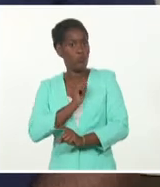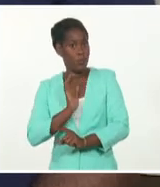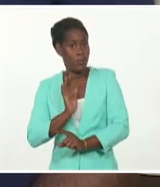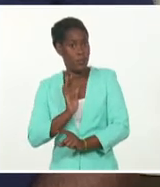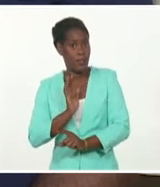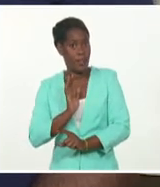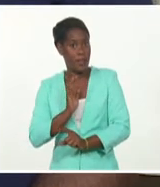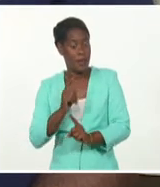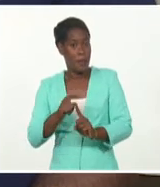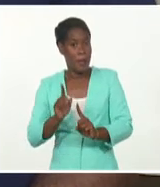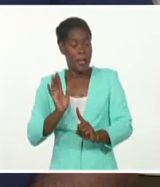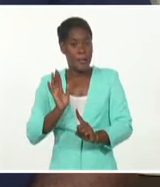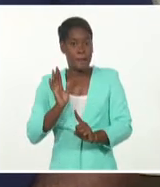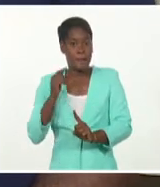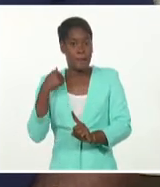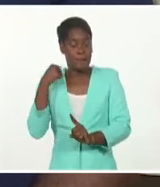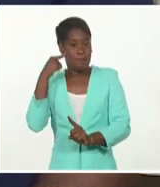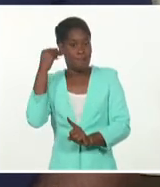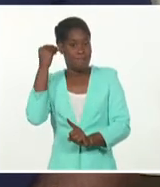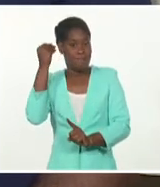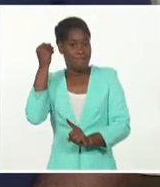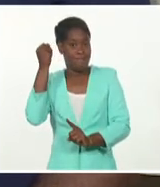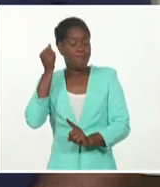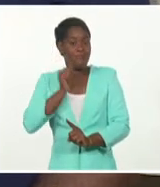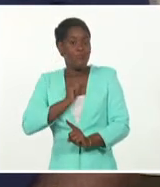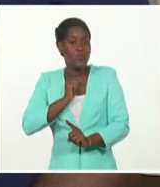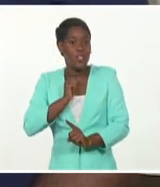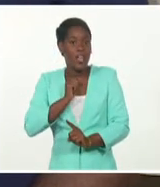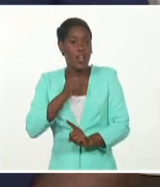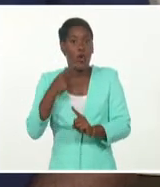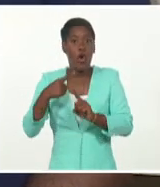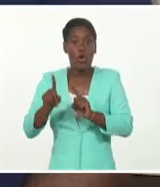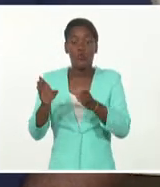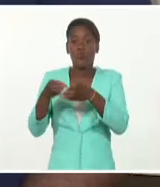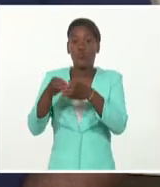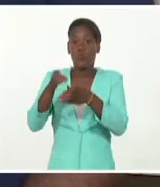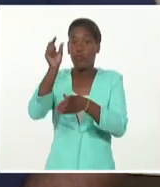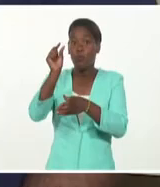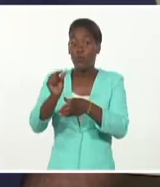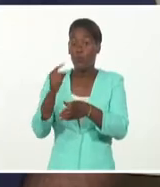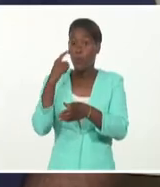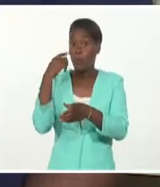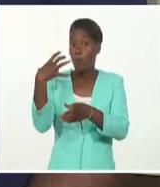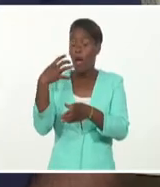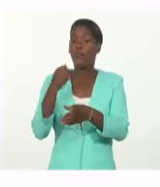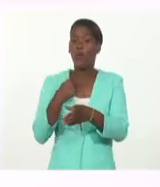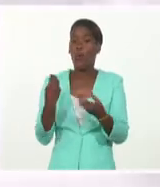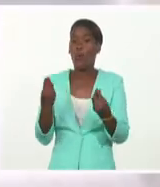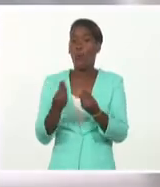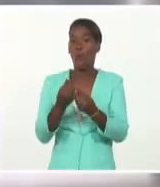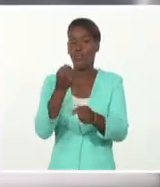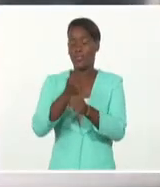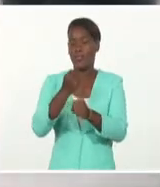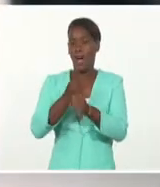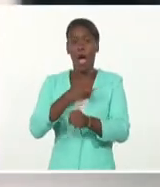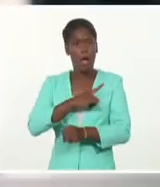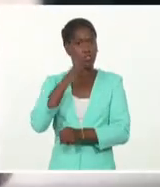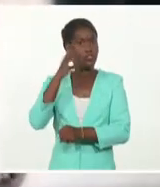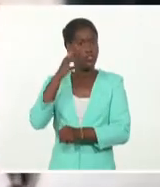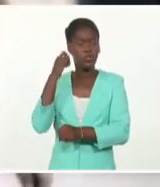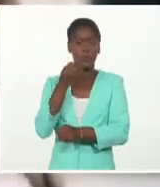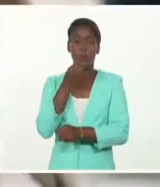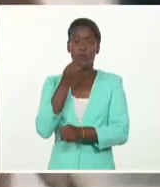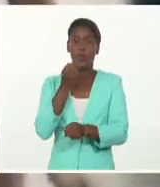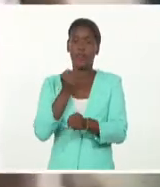Alicia, pero si usted me permite, yo quisiera que eso fuera con Eduardito Blanco. Y ella me dijo, por supuesto, por supuesto. Pronto el público